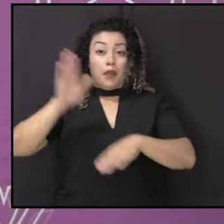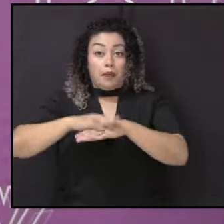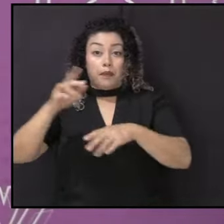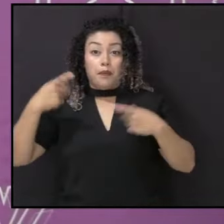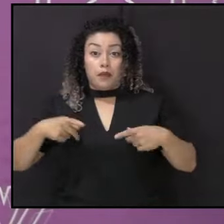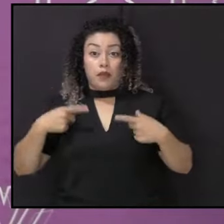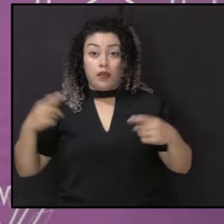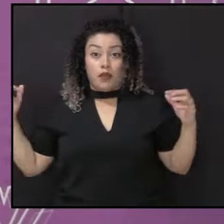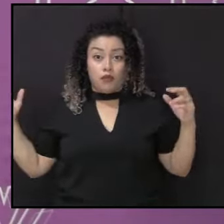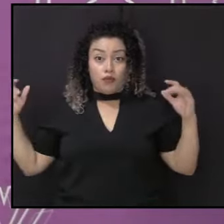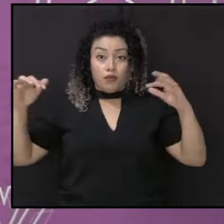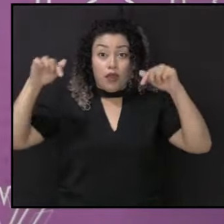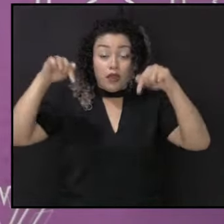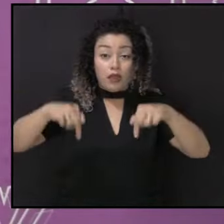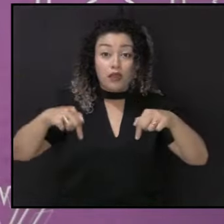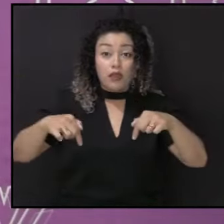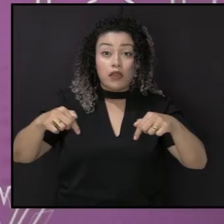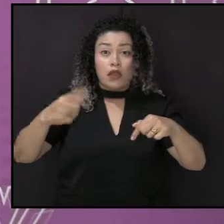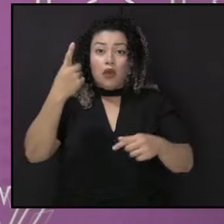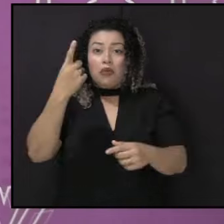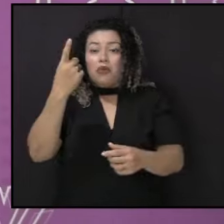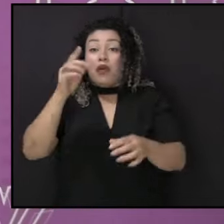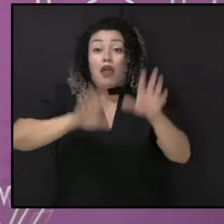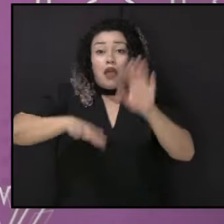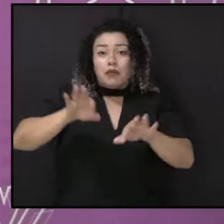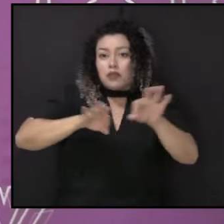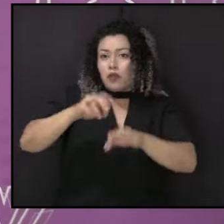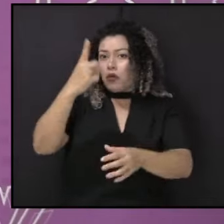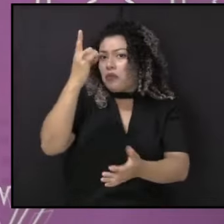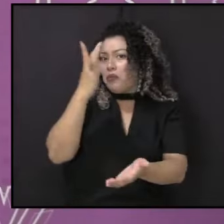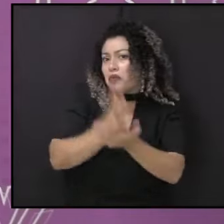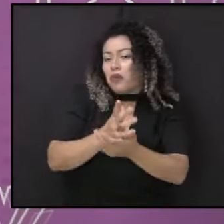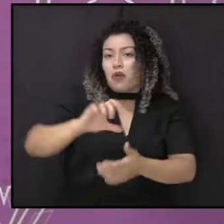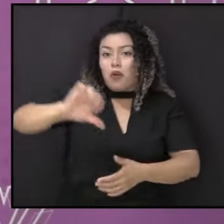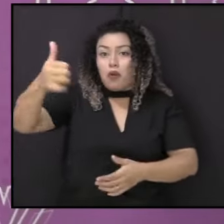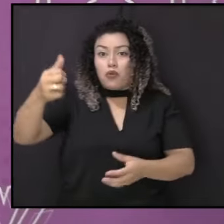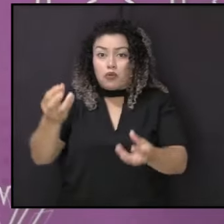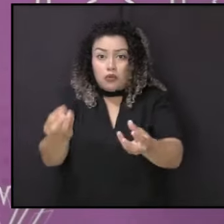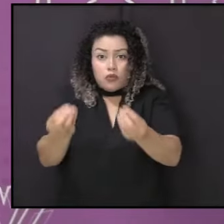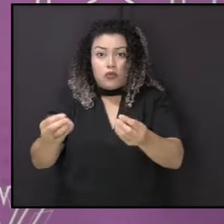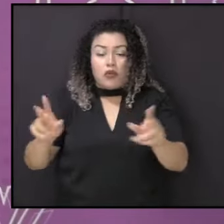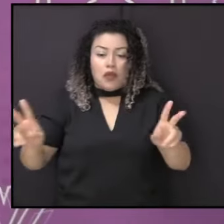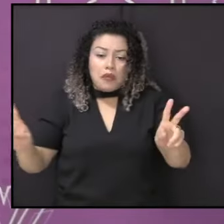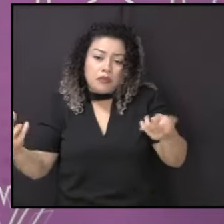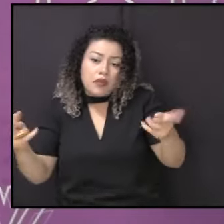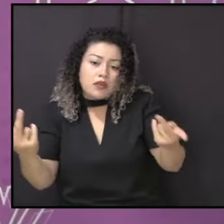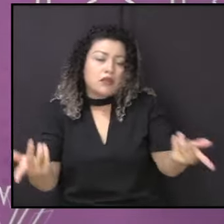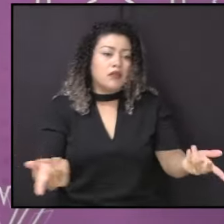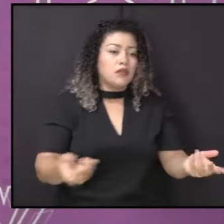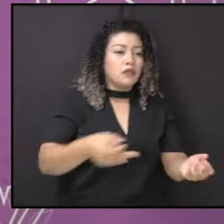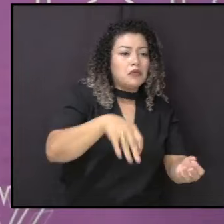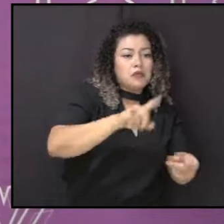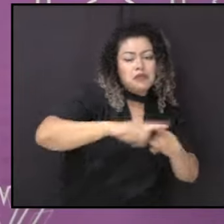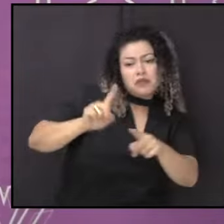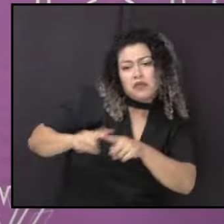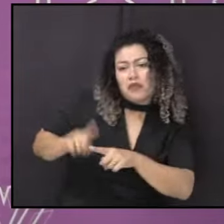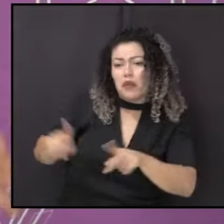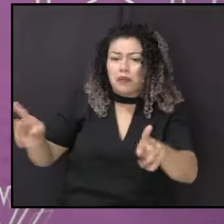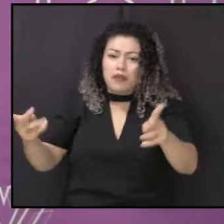gente vive no nada más de un salario o muchas veces sin un salario, sino vendiendo, ofreciendo,